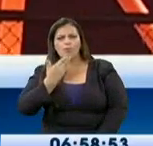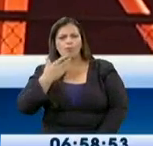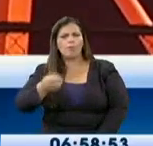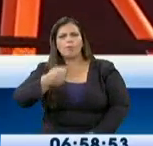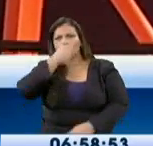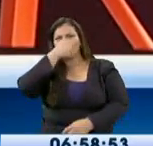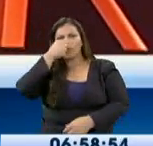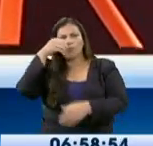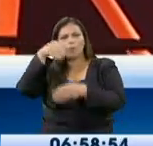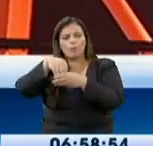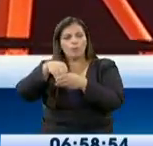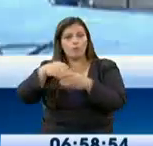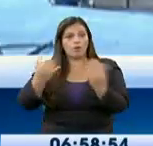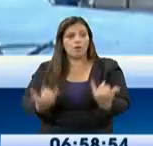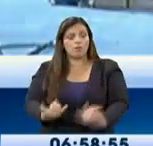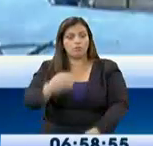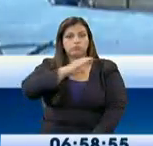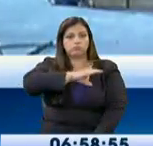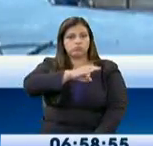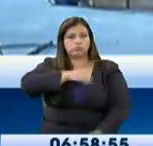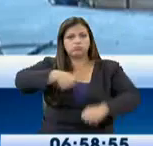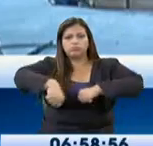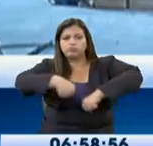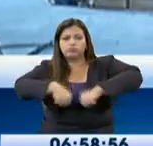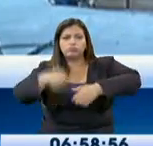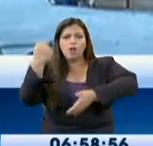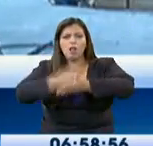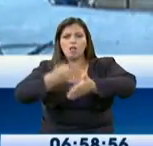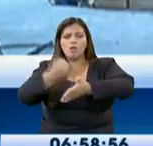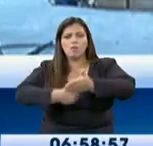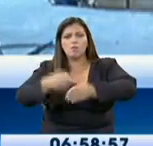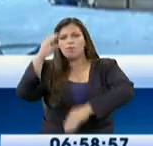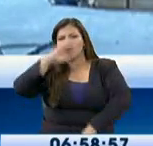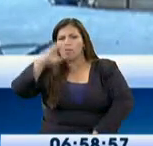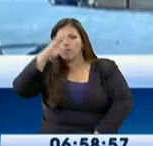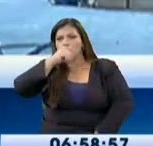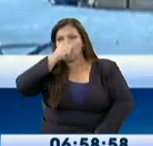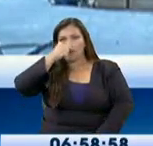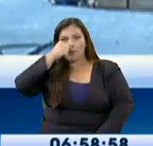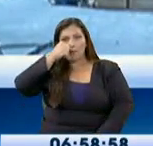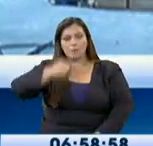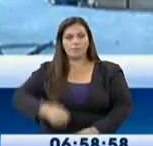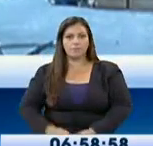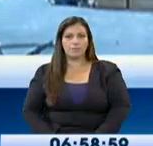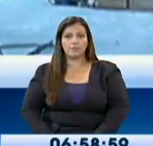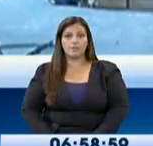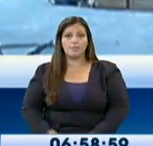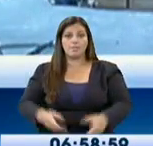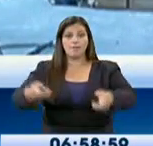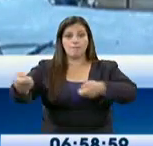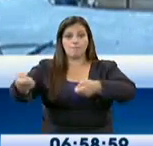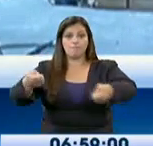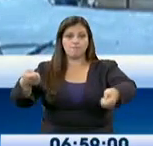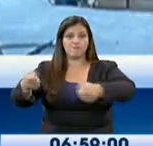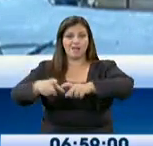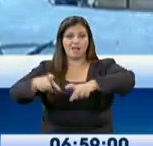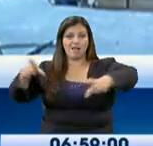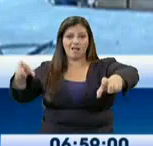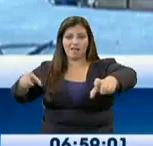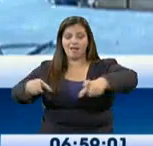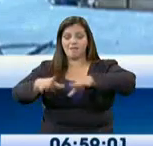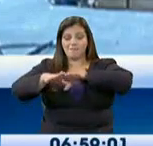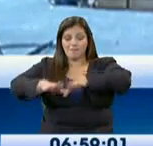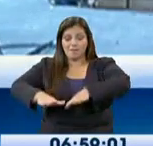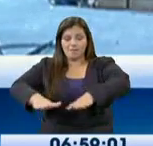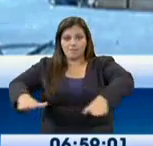Policía Nacional sigue con la lucha contra el narcotráfico. La droga fue encontrada en un compartimento oculto de la parte inferior del contenedor. En total, los agentes